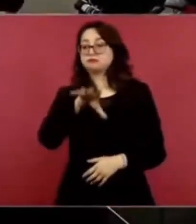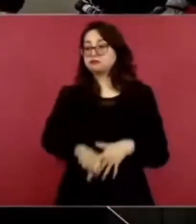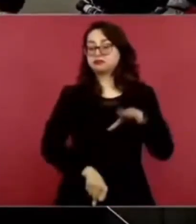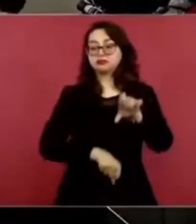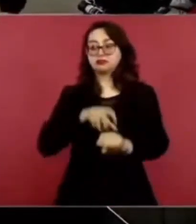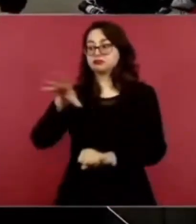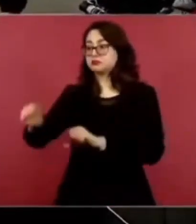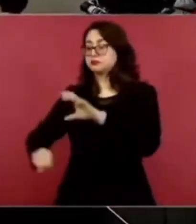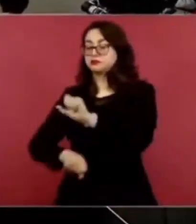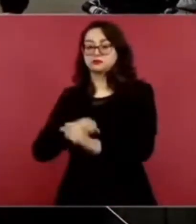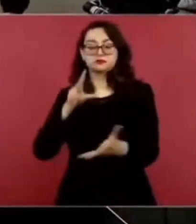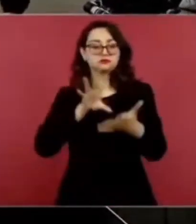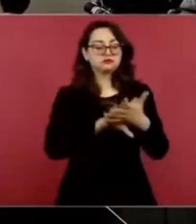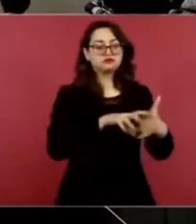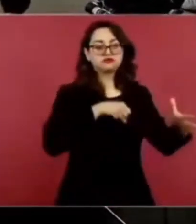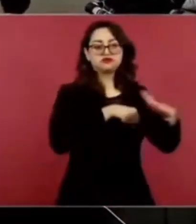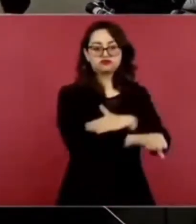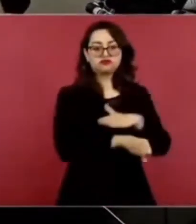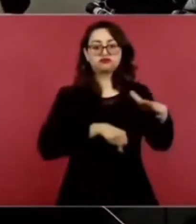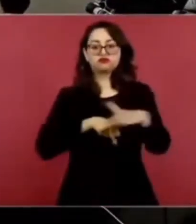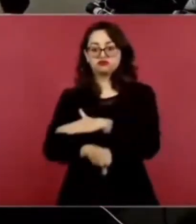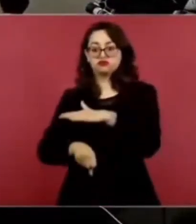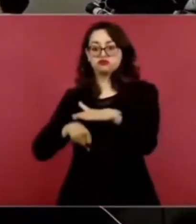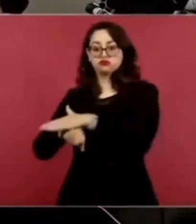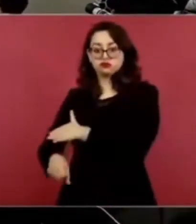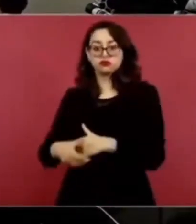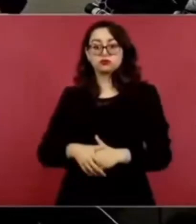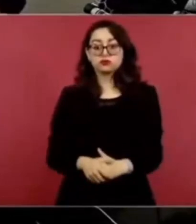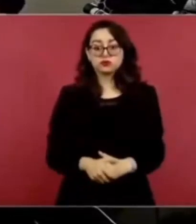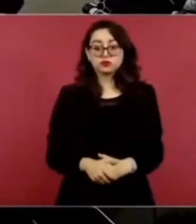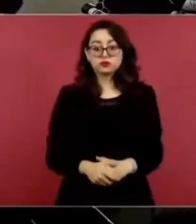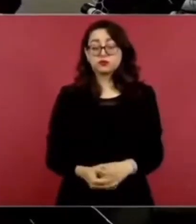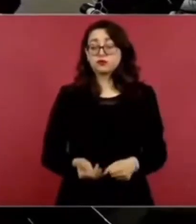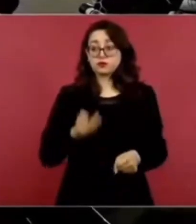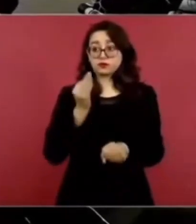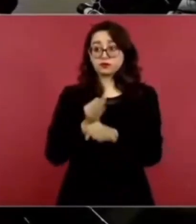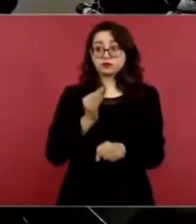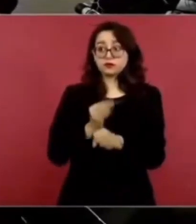Israel con este grupo palestino,